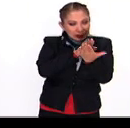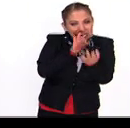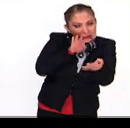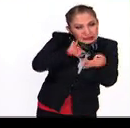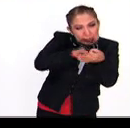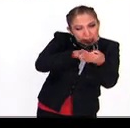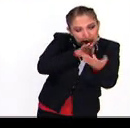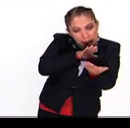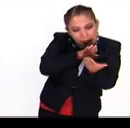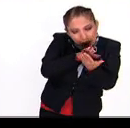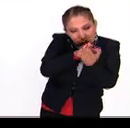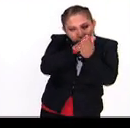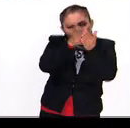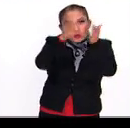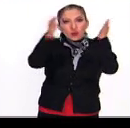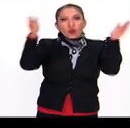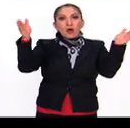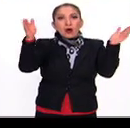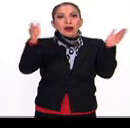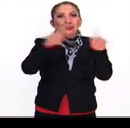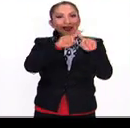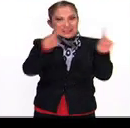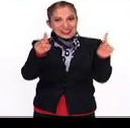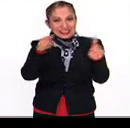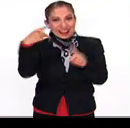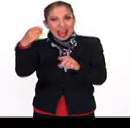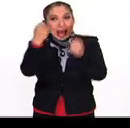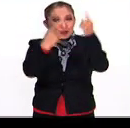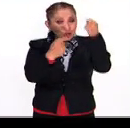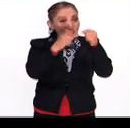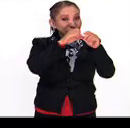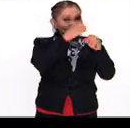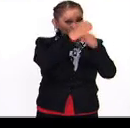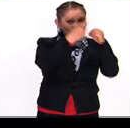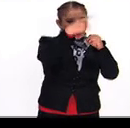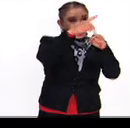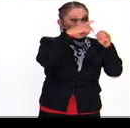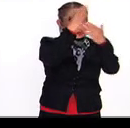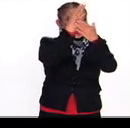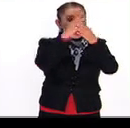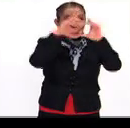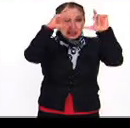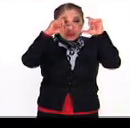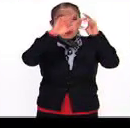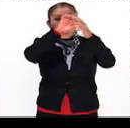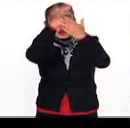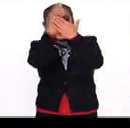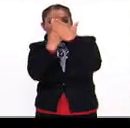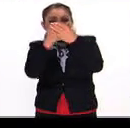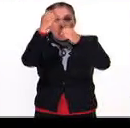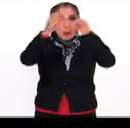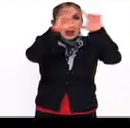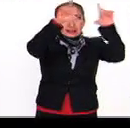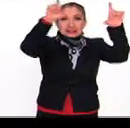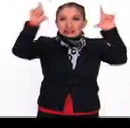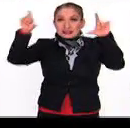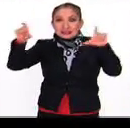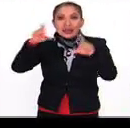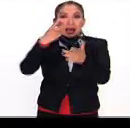al panorama, es algo que aparte de que algunas obras lo contienen en su interior, es algo que